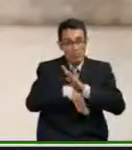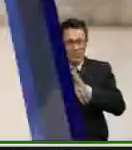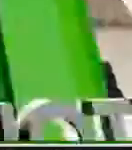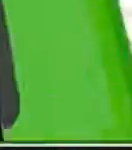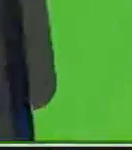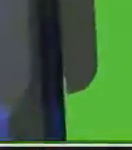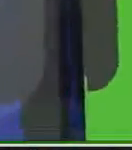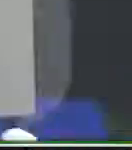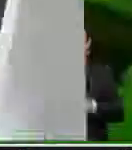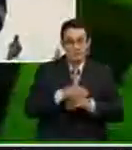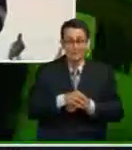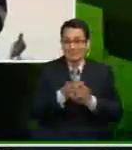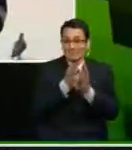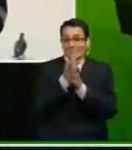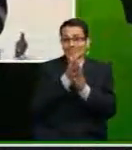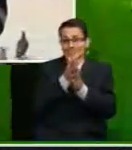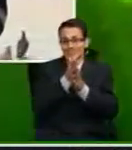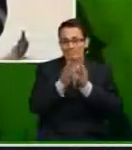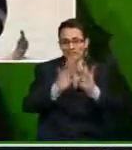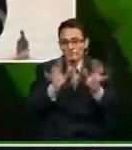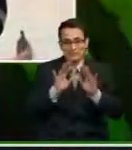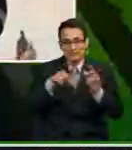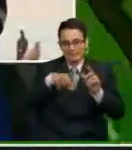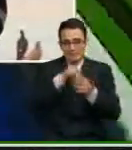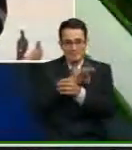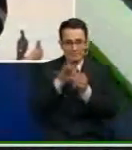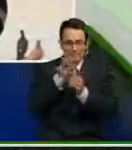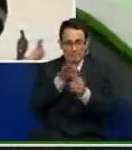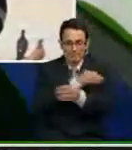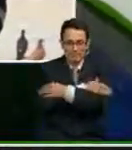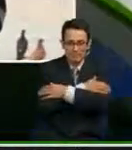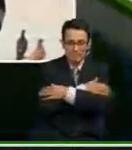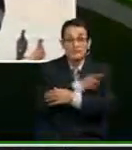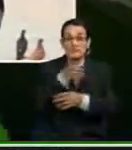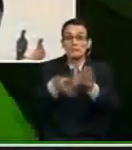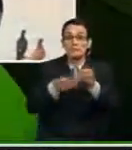tenemos por ahora desde el municipio de Pamplona. Continúen ustedes con más noticias en estudio.